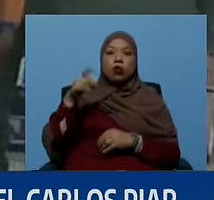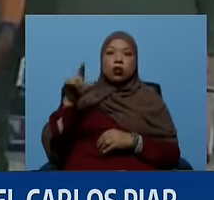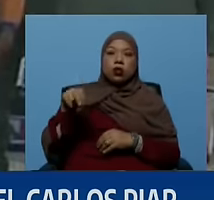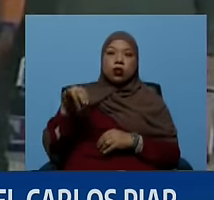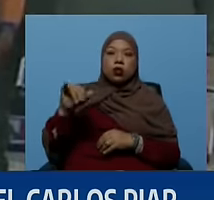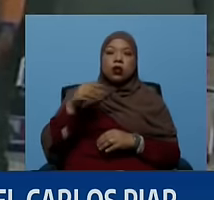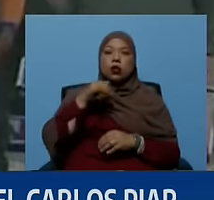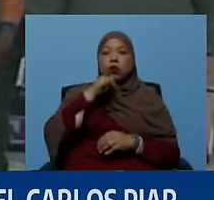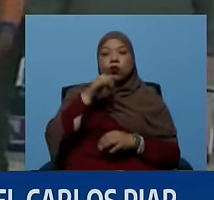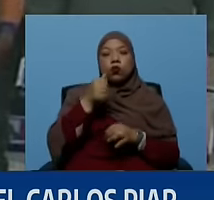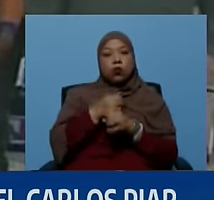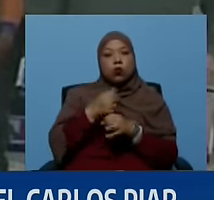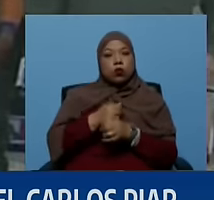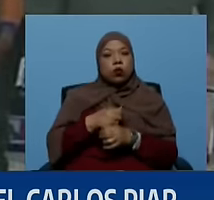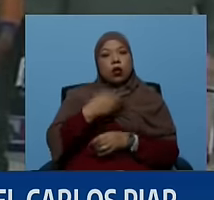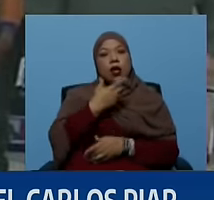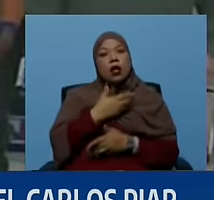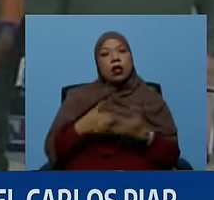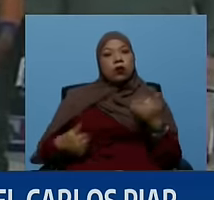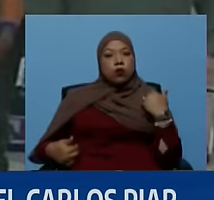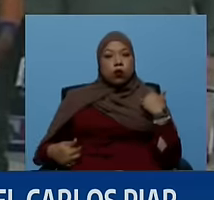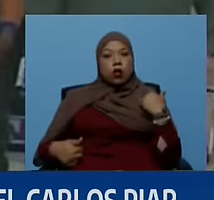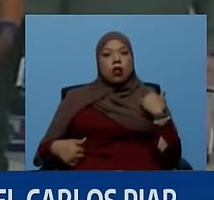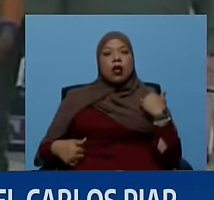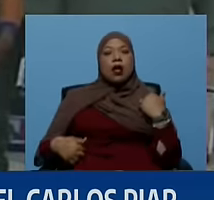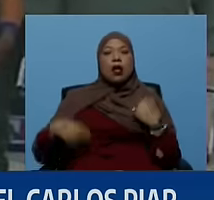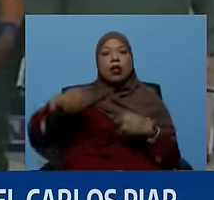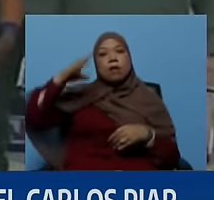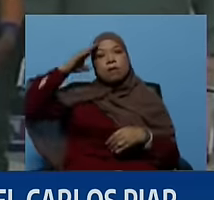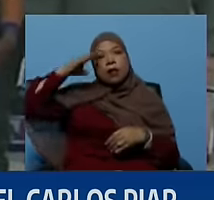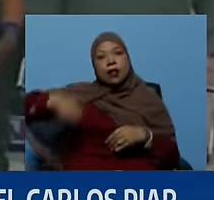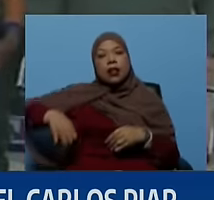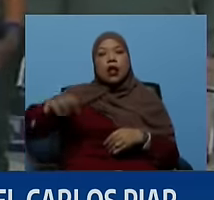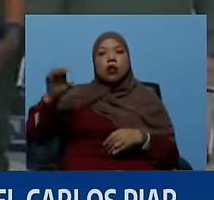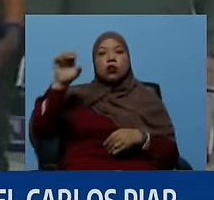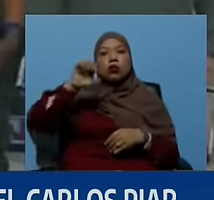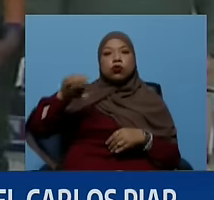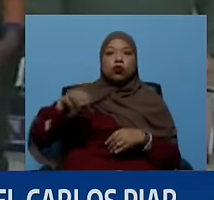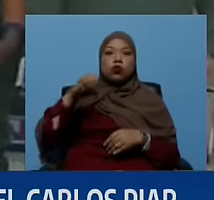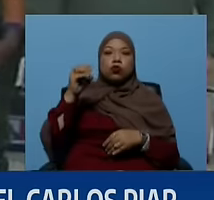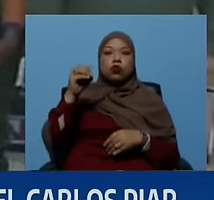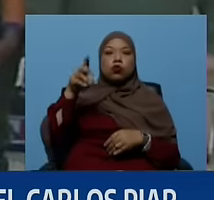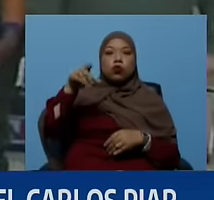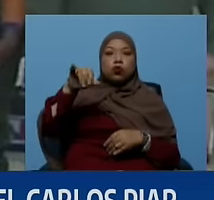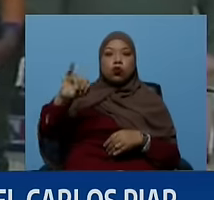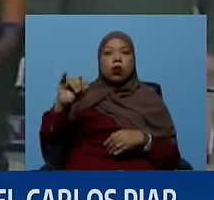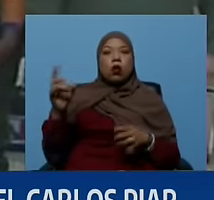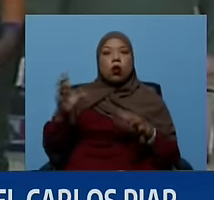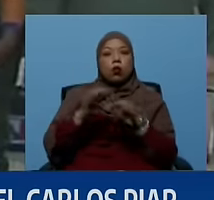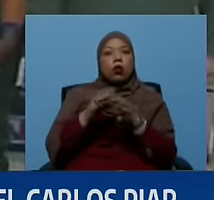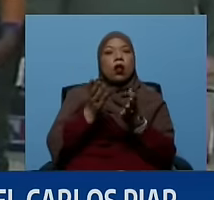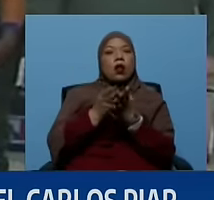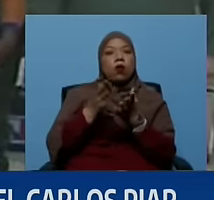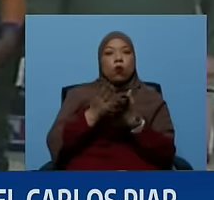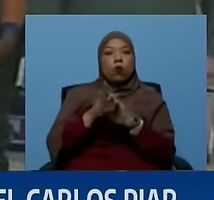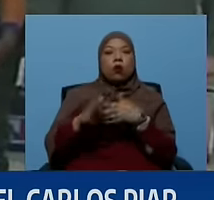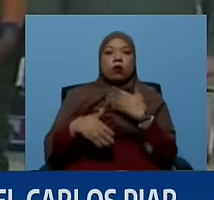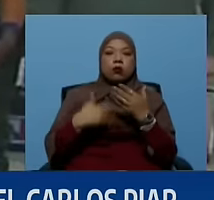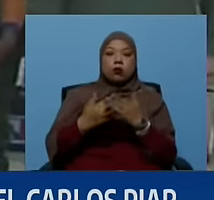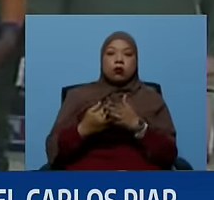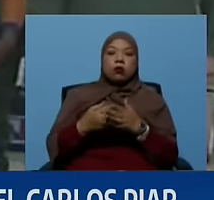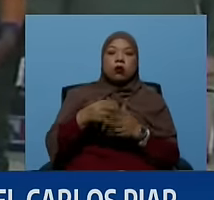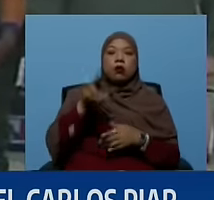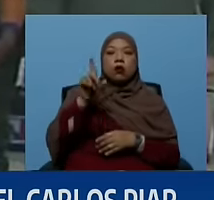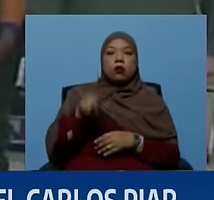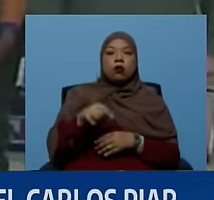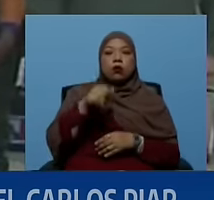flores jefe de la Sodi Bolívar la directora De esta unidad educativa Manuel piar